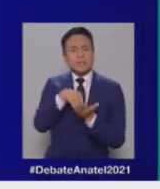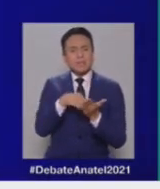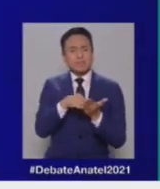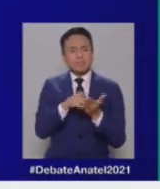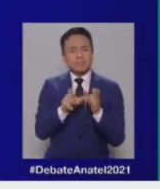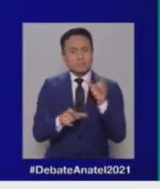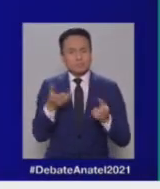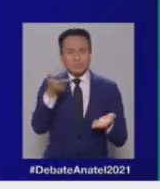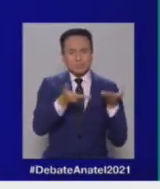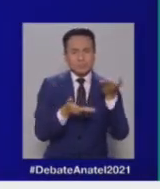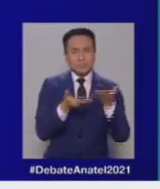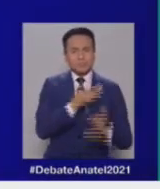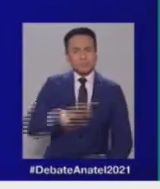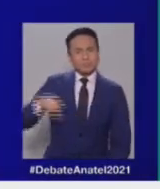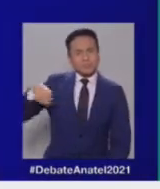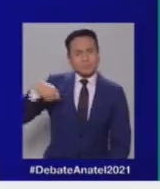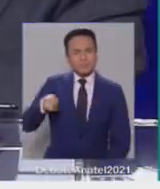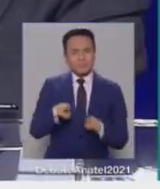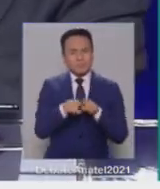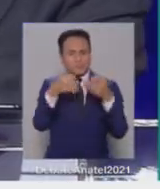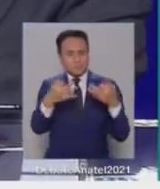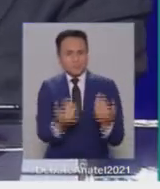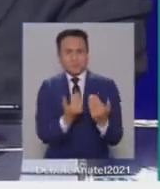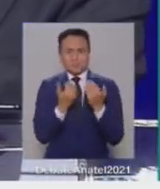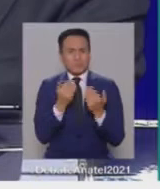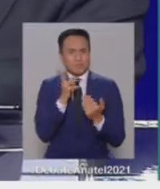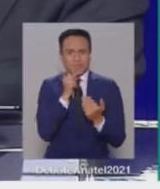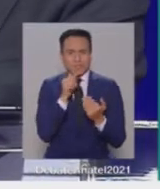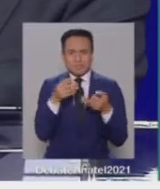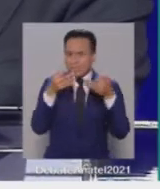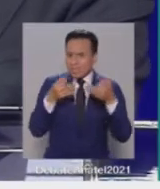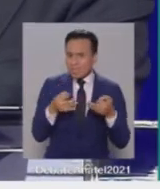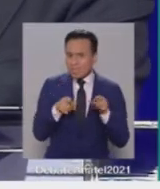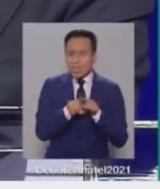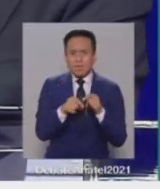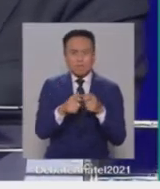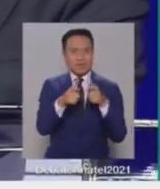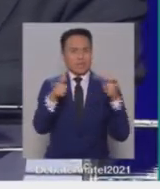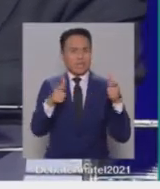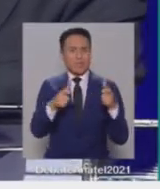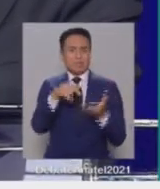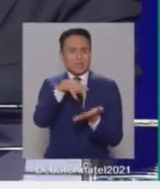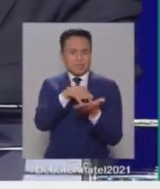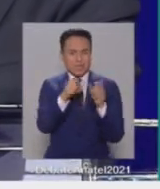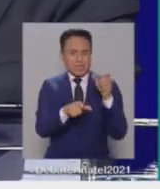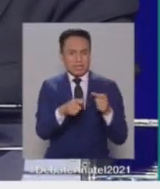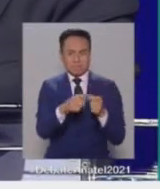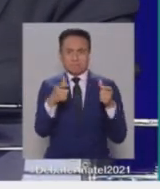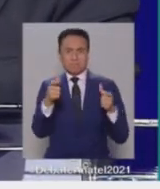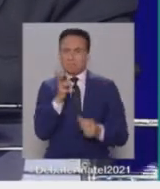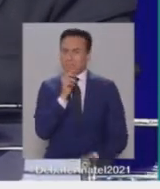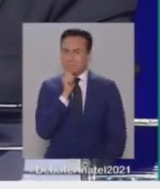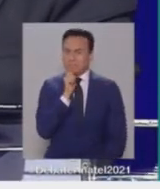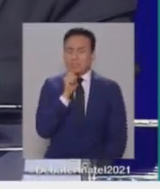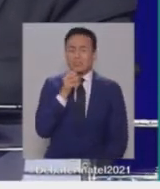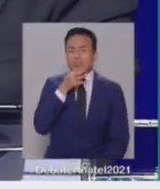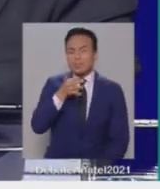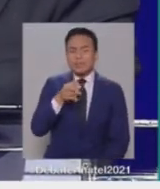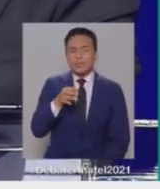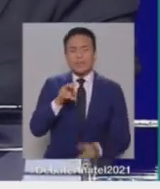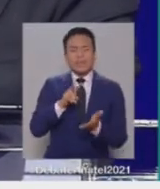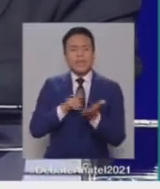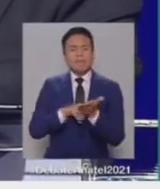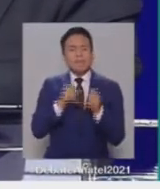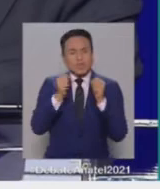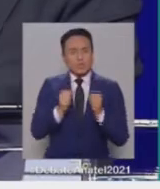elector que sufrague a favor de ese o esa postulante? Queremos conocer sus impresiones, si tuvo la posibilidad de ver el